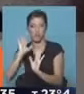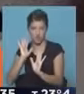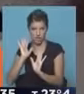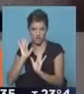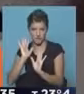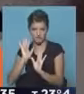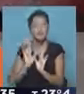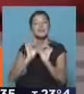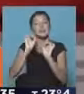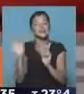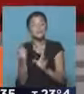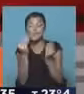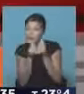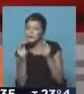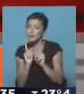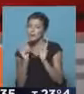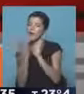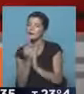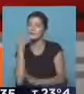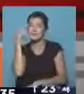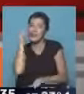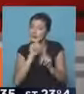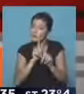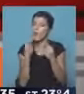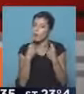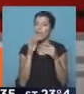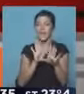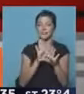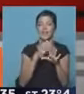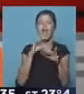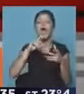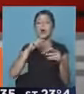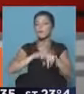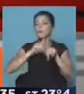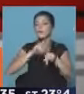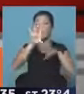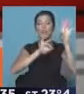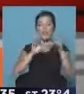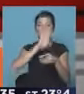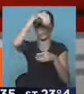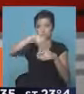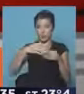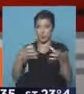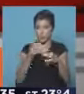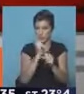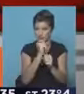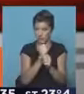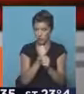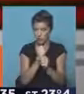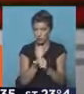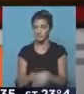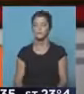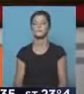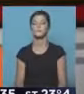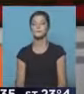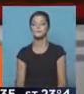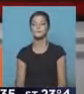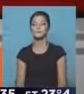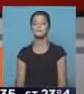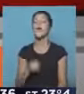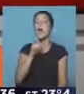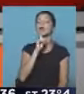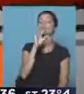y advierten que esto podría repetirse con su gobierno por lo pronto trump removió sin miramientos